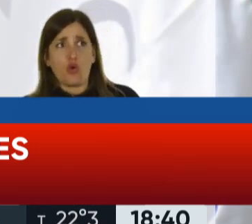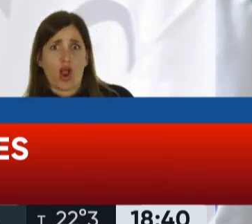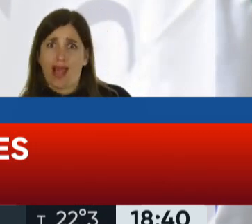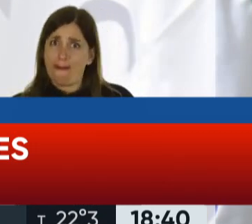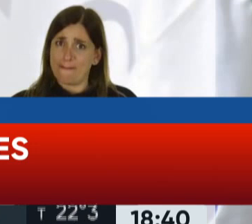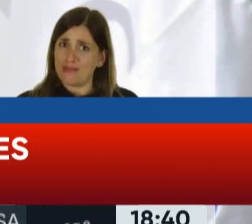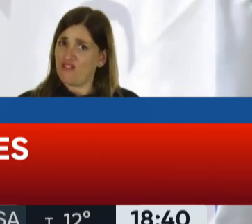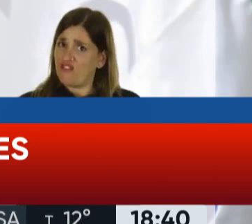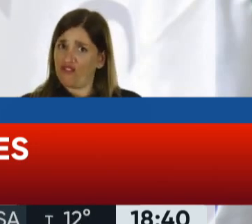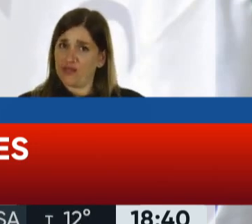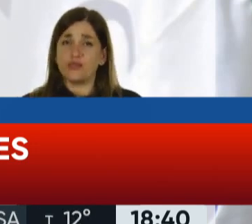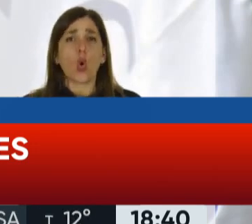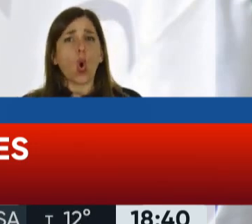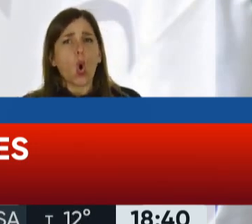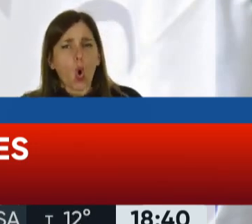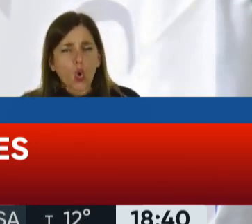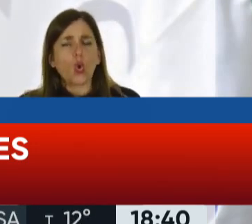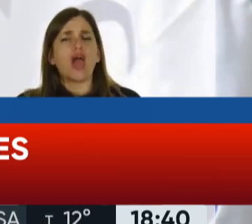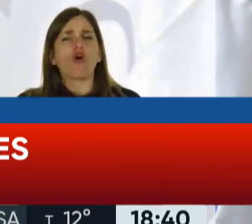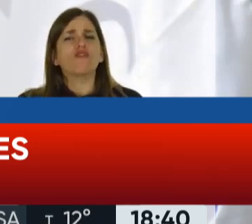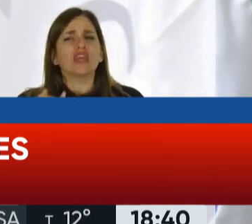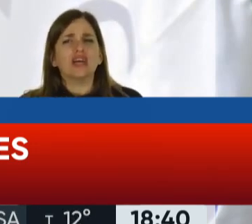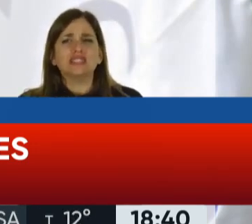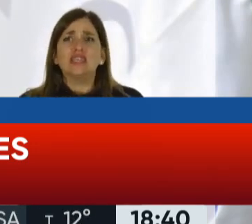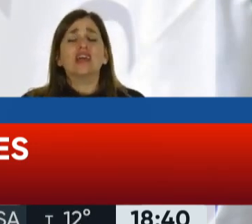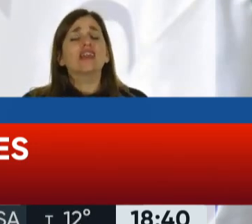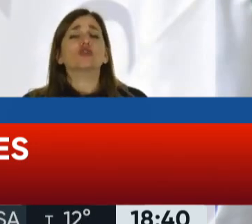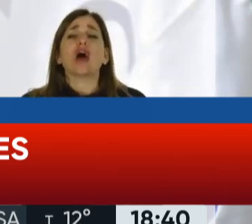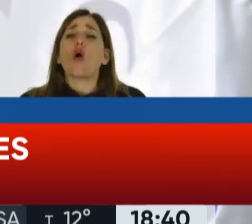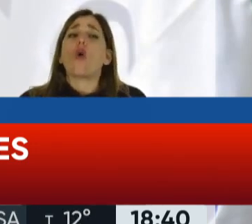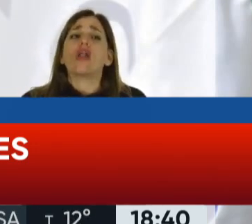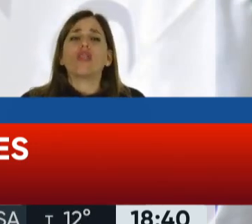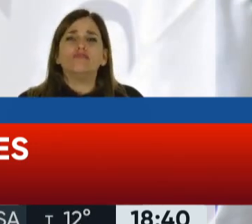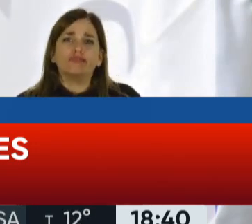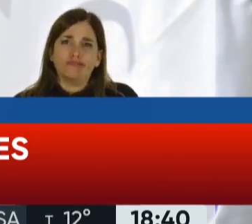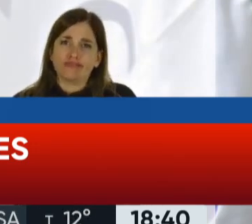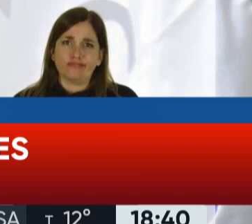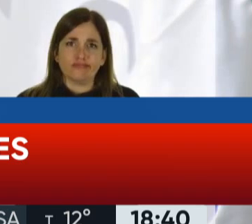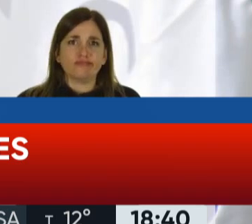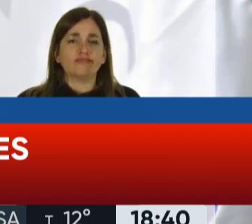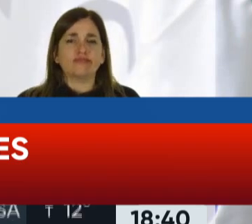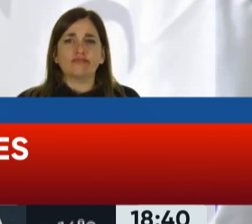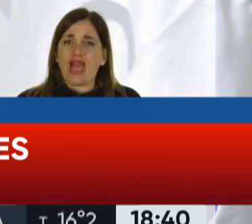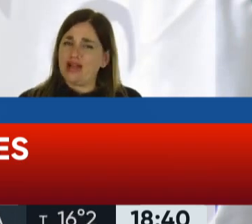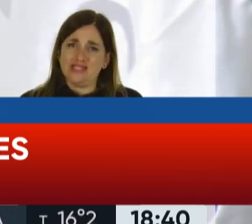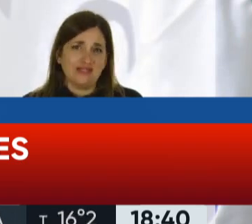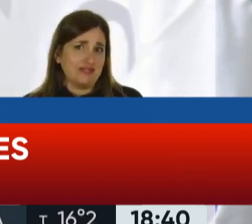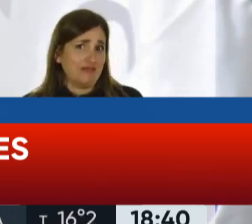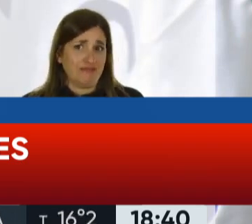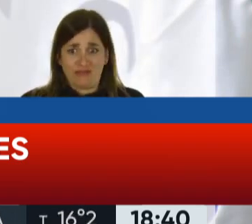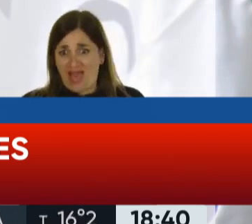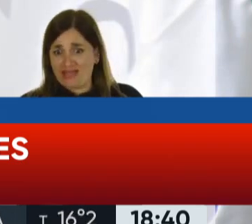variado. Uruguay cree en la regla del consenso. Así ha